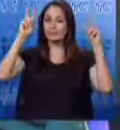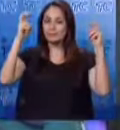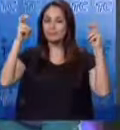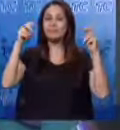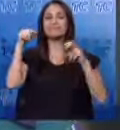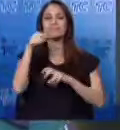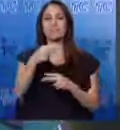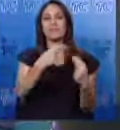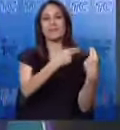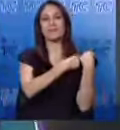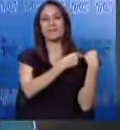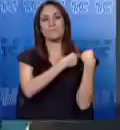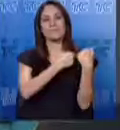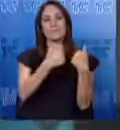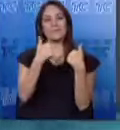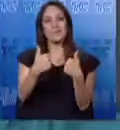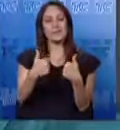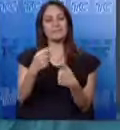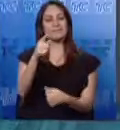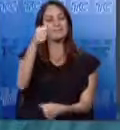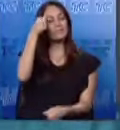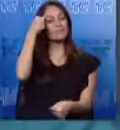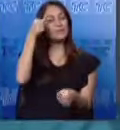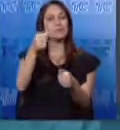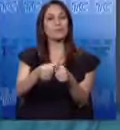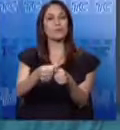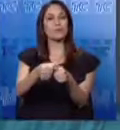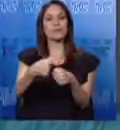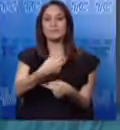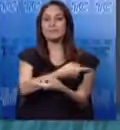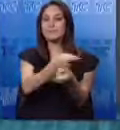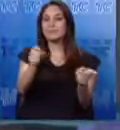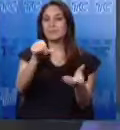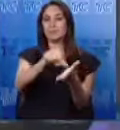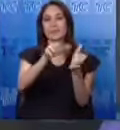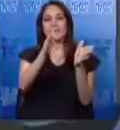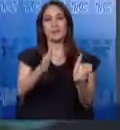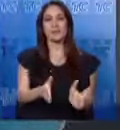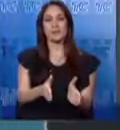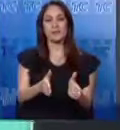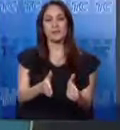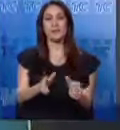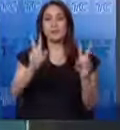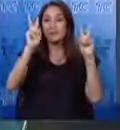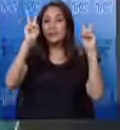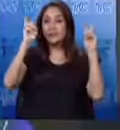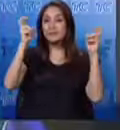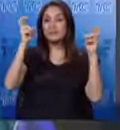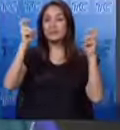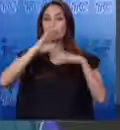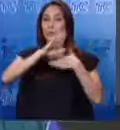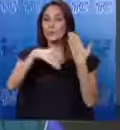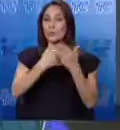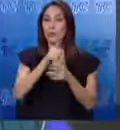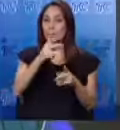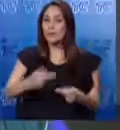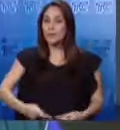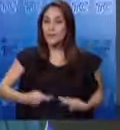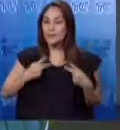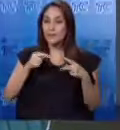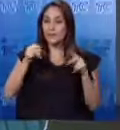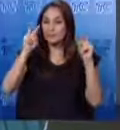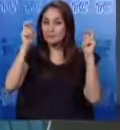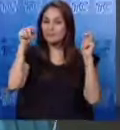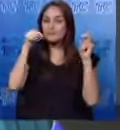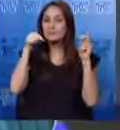país responsable deben acordar de los ciudadanos toda una vida, desde el mismo momento